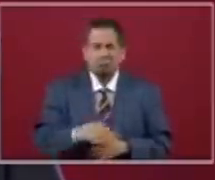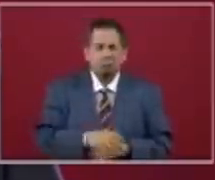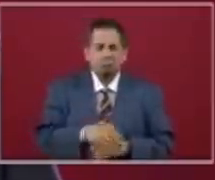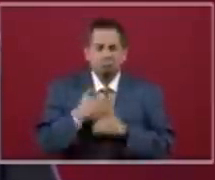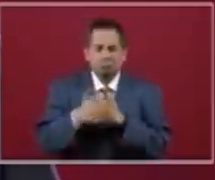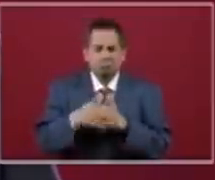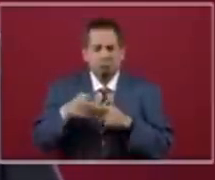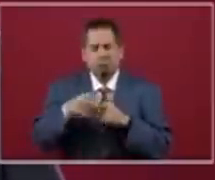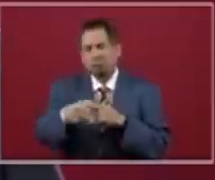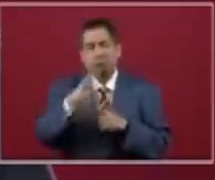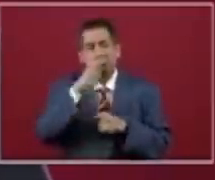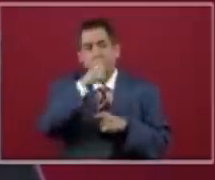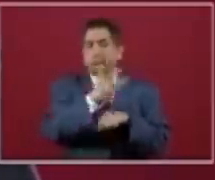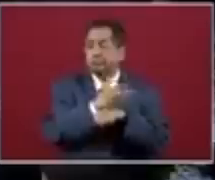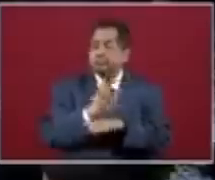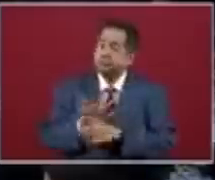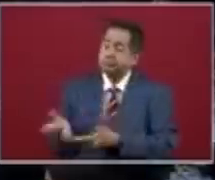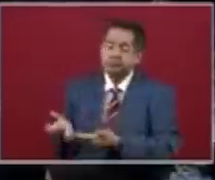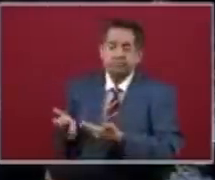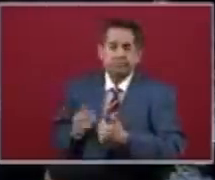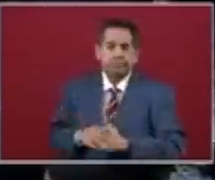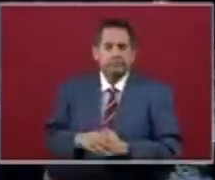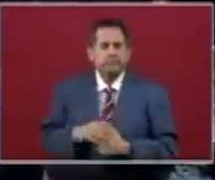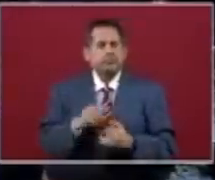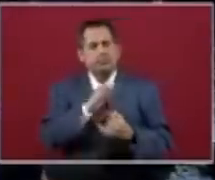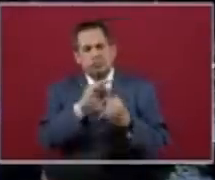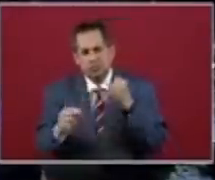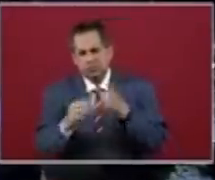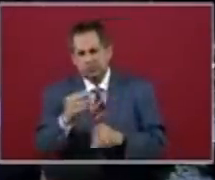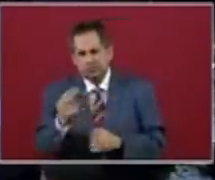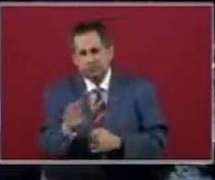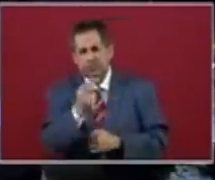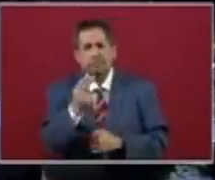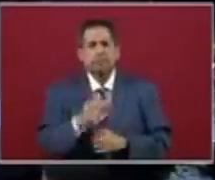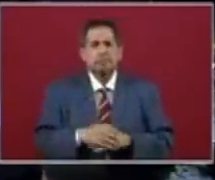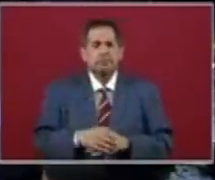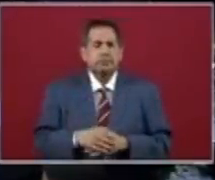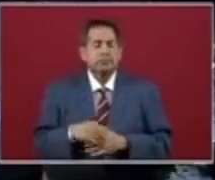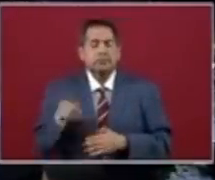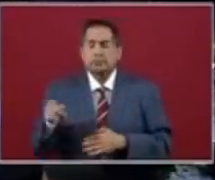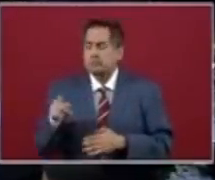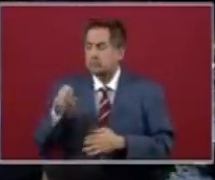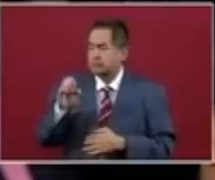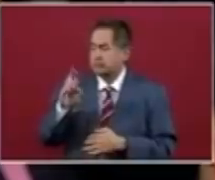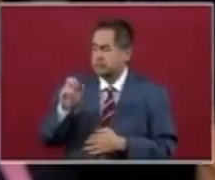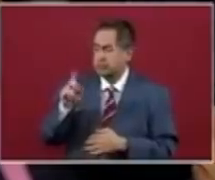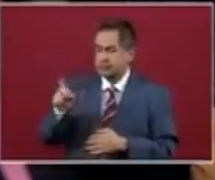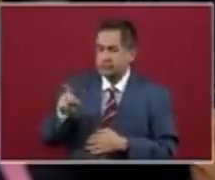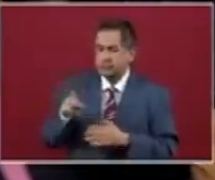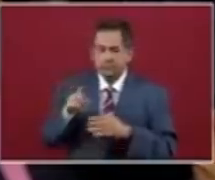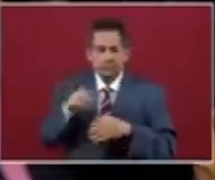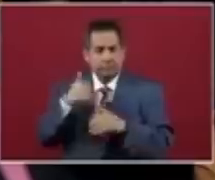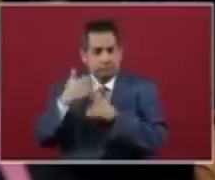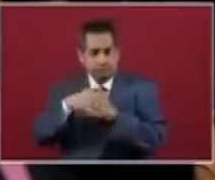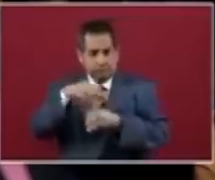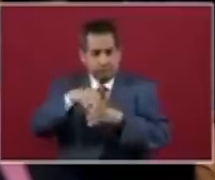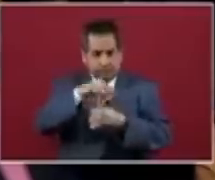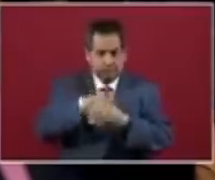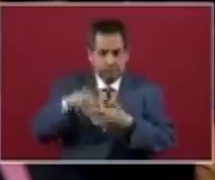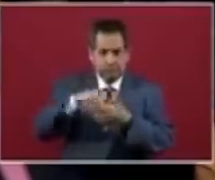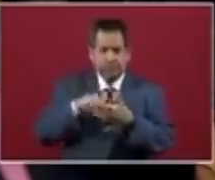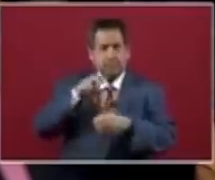el mediano y largo plazo. Y finalmente preguntar si está el señor Marcelo Ebrard a favor de que haya elecciones en